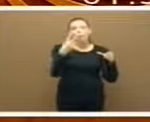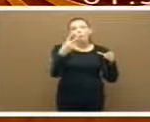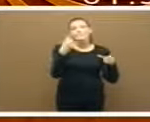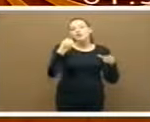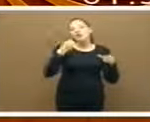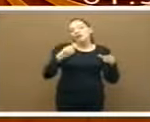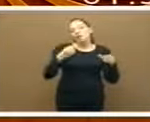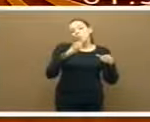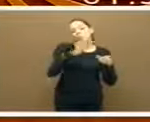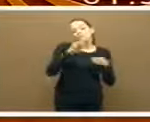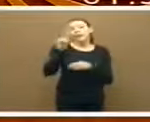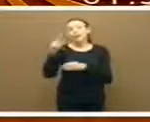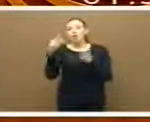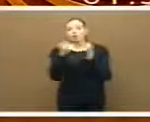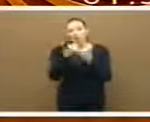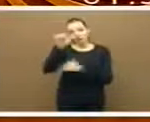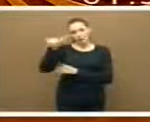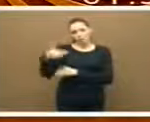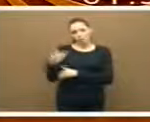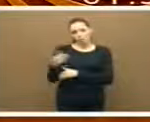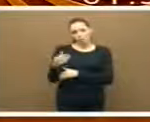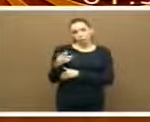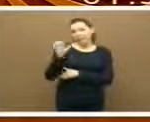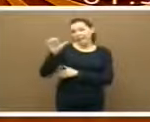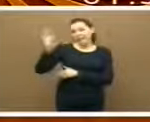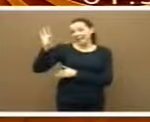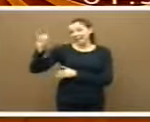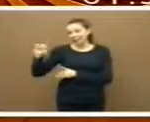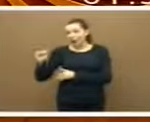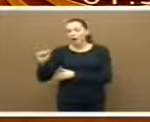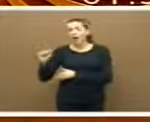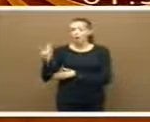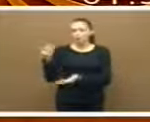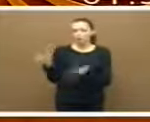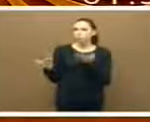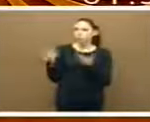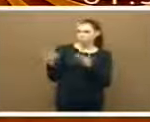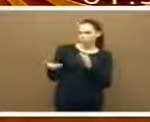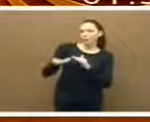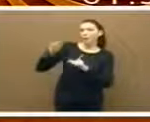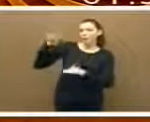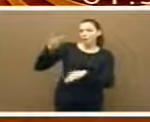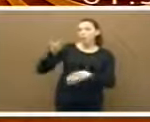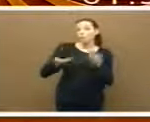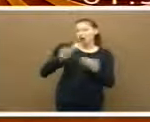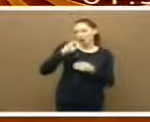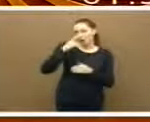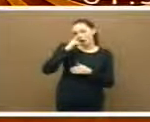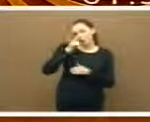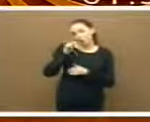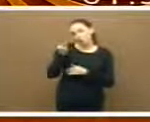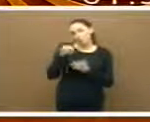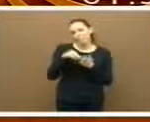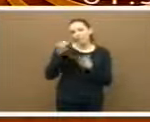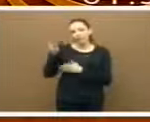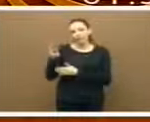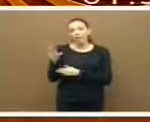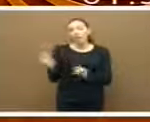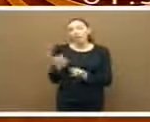2.590.000 euros, y la ESA en más de 5 millones de euros con respecto al 2013. Por tanto, no podemos obviar que se trata de